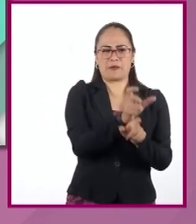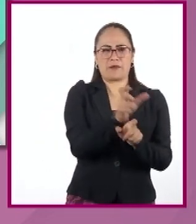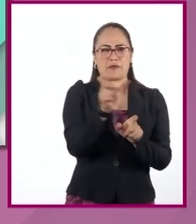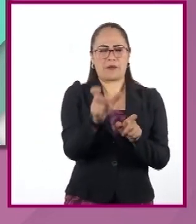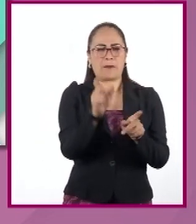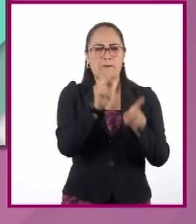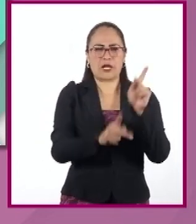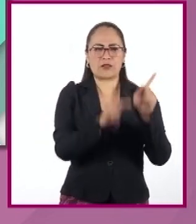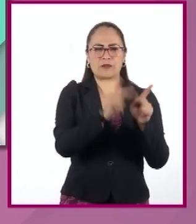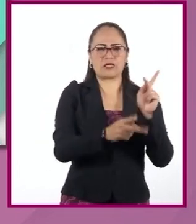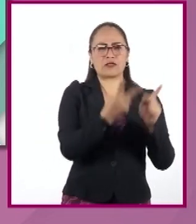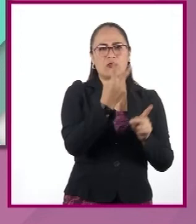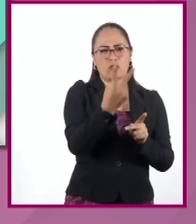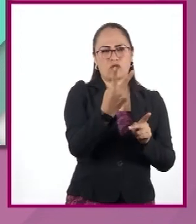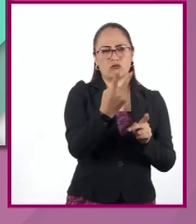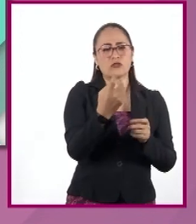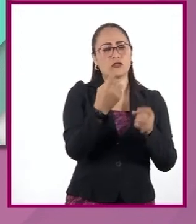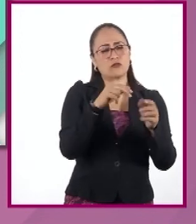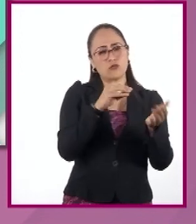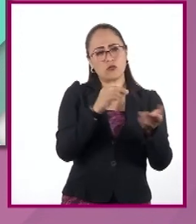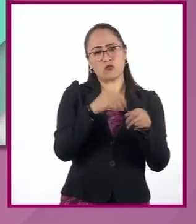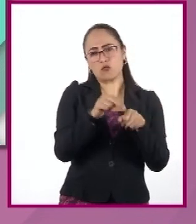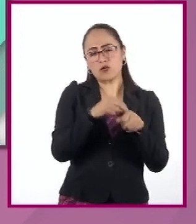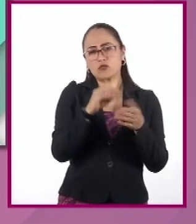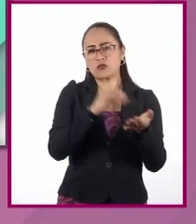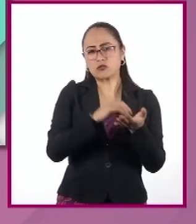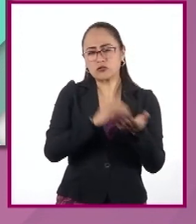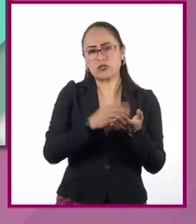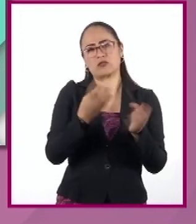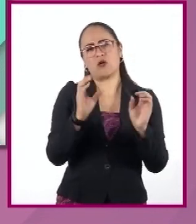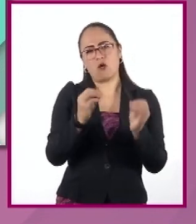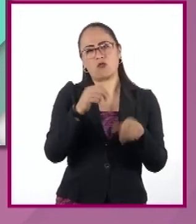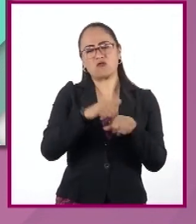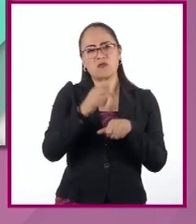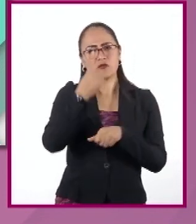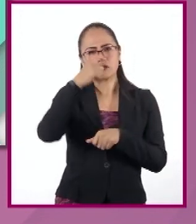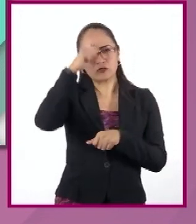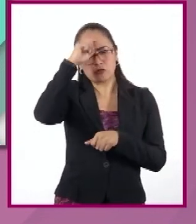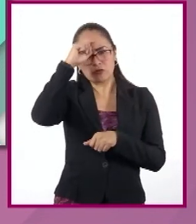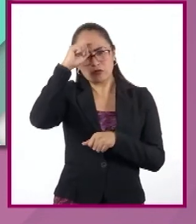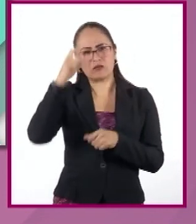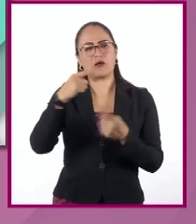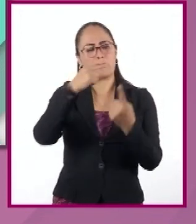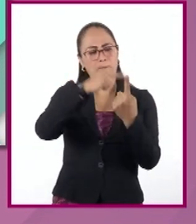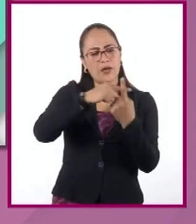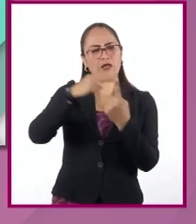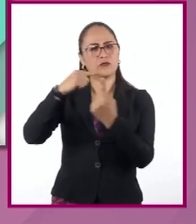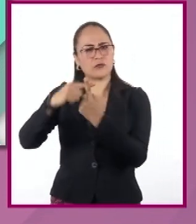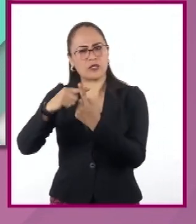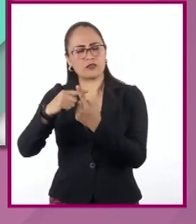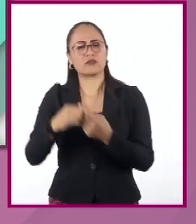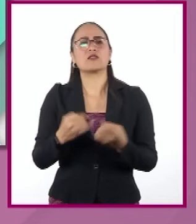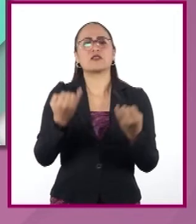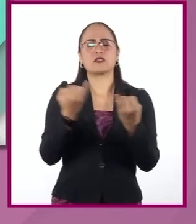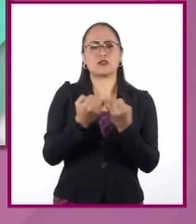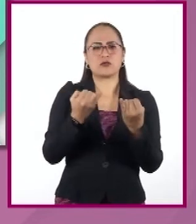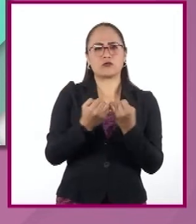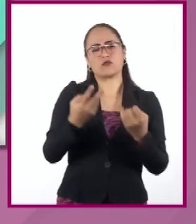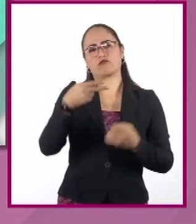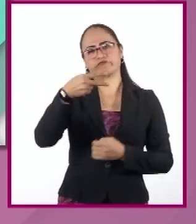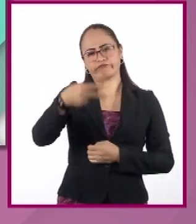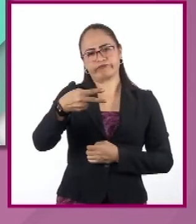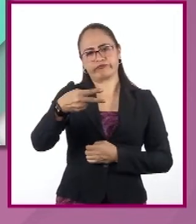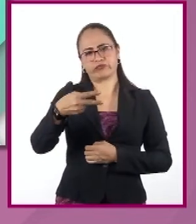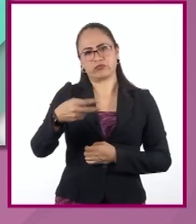términos, con incógnitas y constantes, separados por el signo más, y el segundo miembro formado